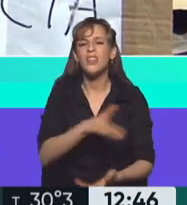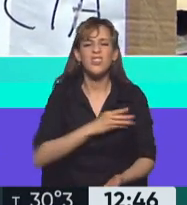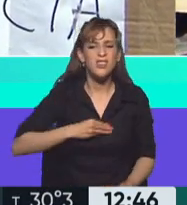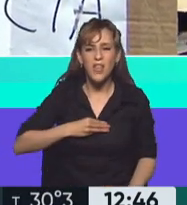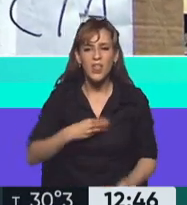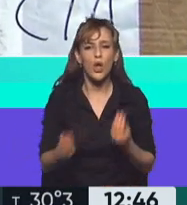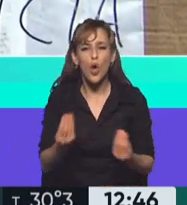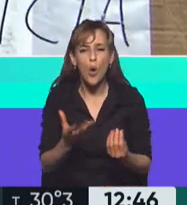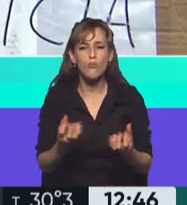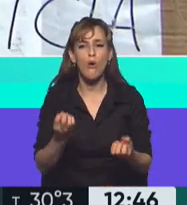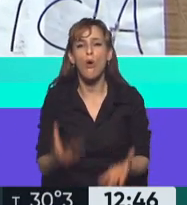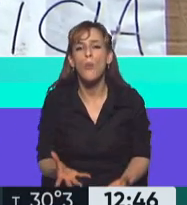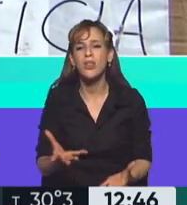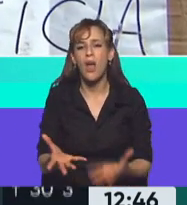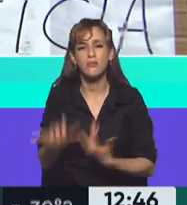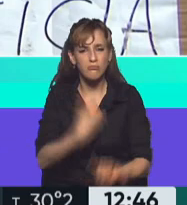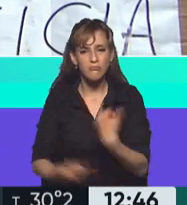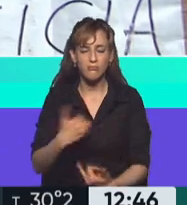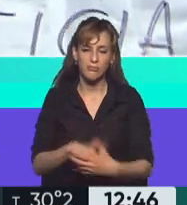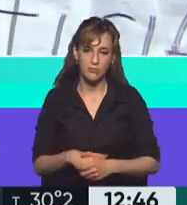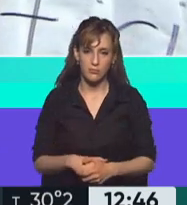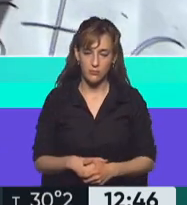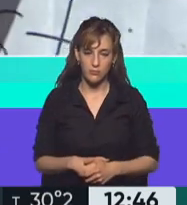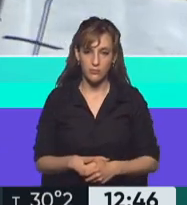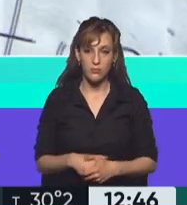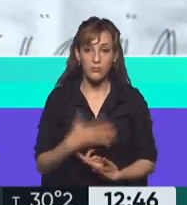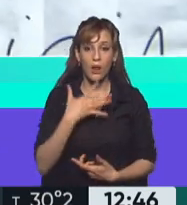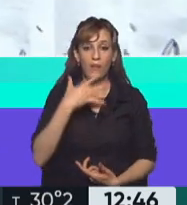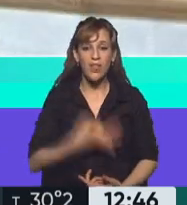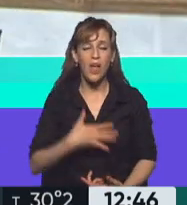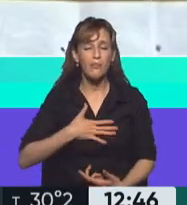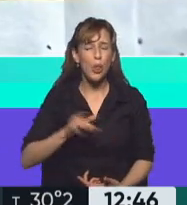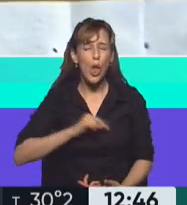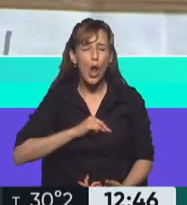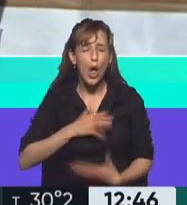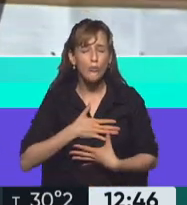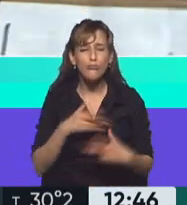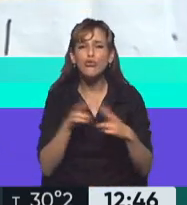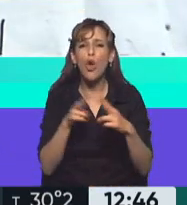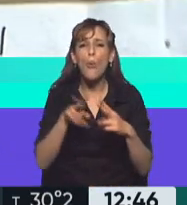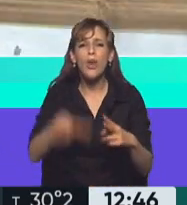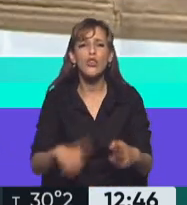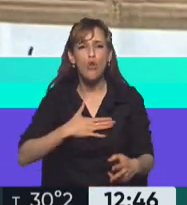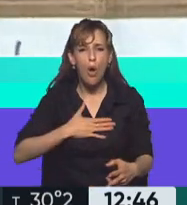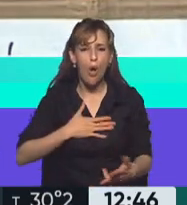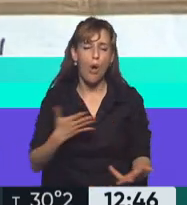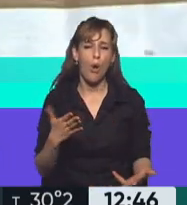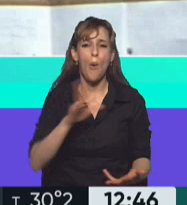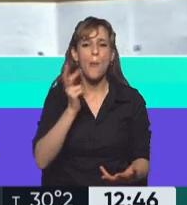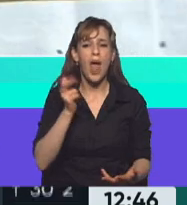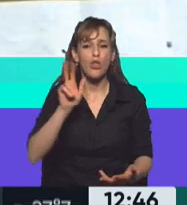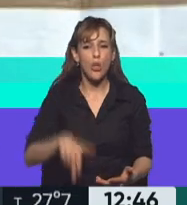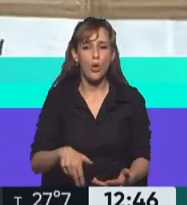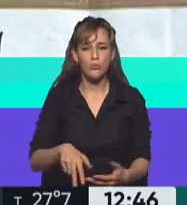momento? ¿Cómo están? ¿Cómo sucedió todo? Y bueno, la verdad que he sentido mucho dolor, ¿no? Por mi sobrino Brandon, que perdió la